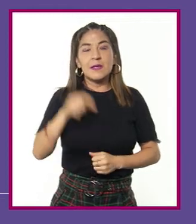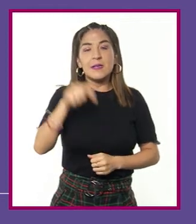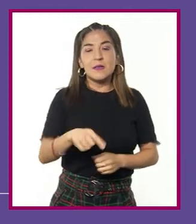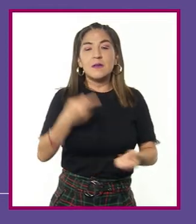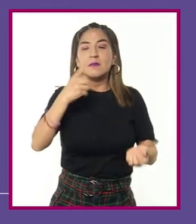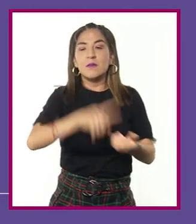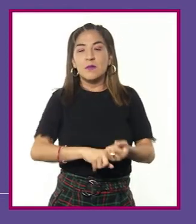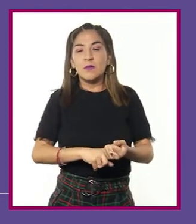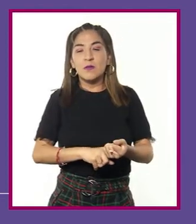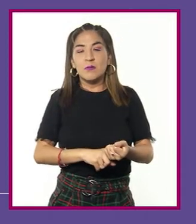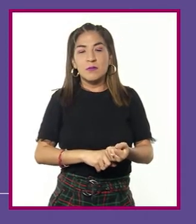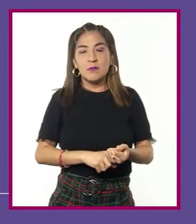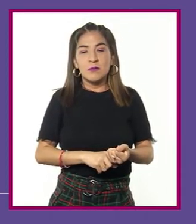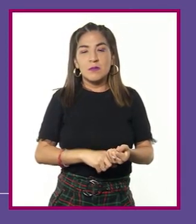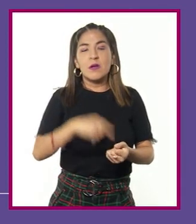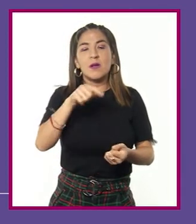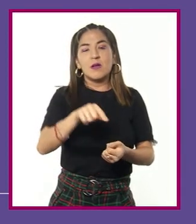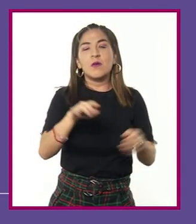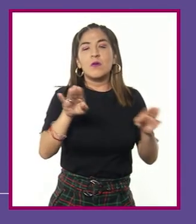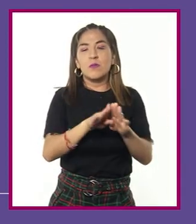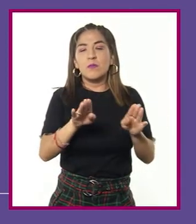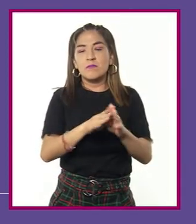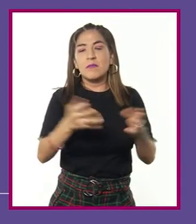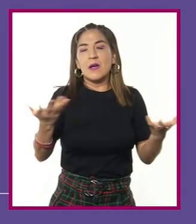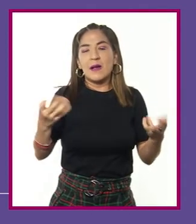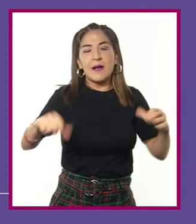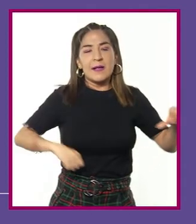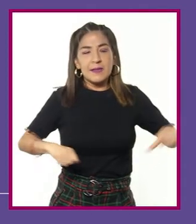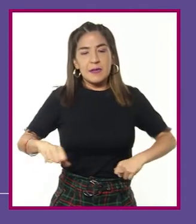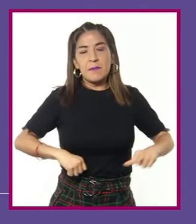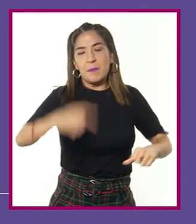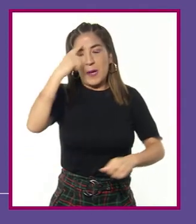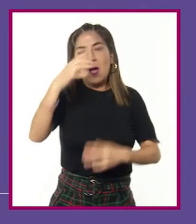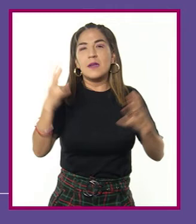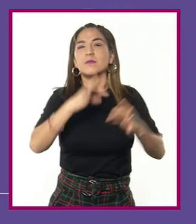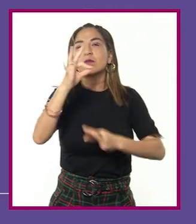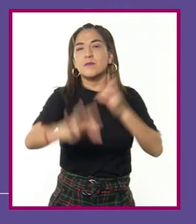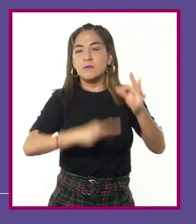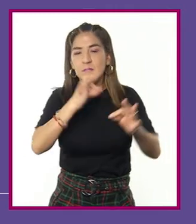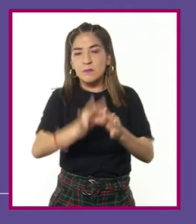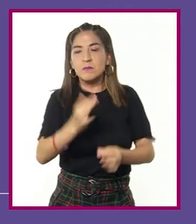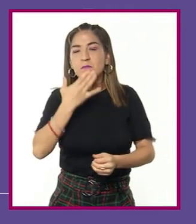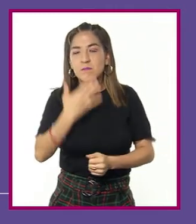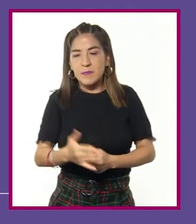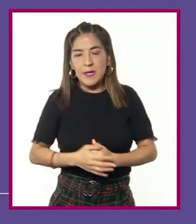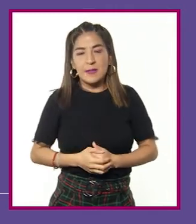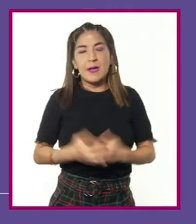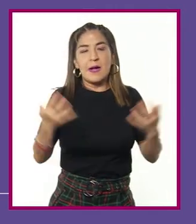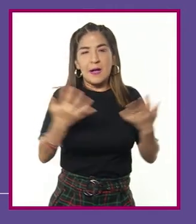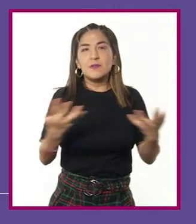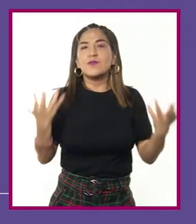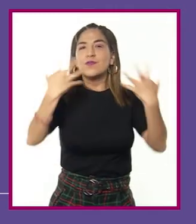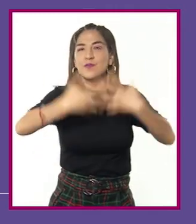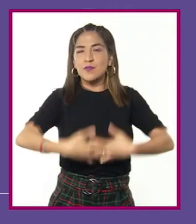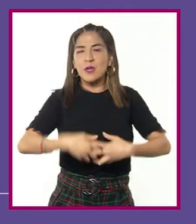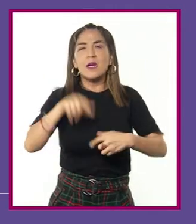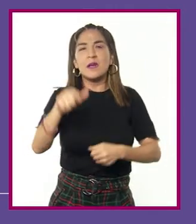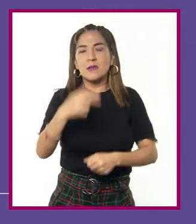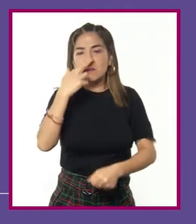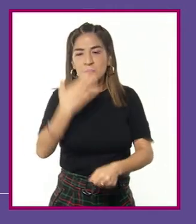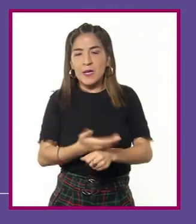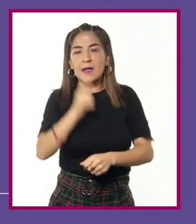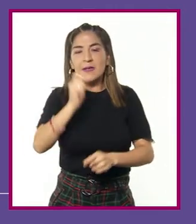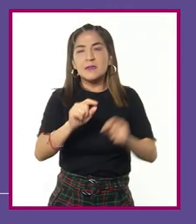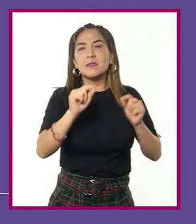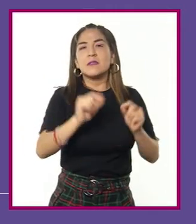leyes. Establece las condiciones para que las leyes puedan cumplirse. Este poder está en